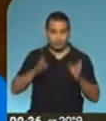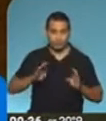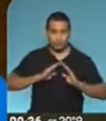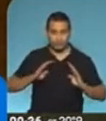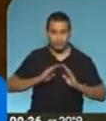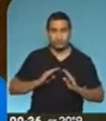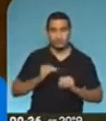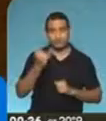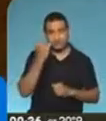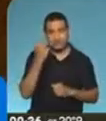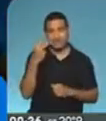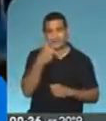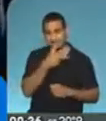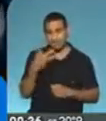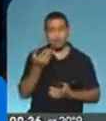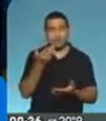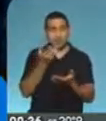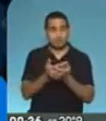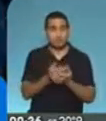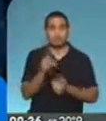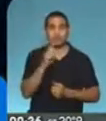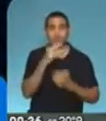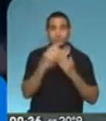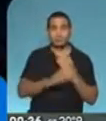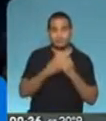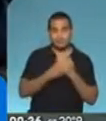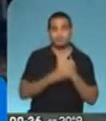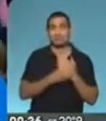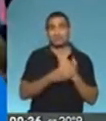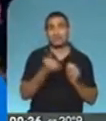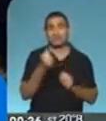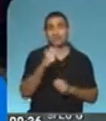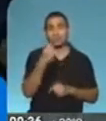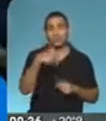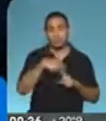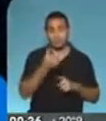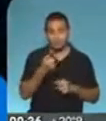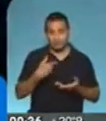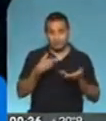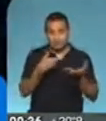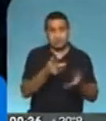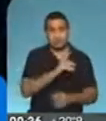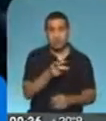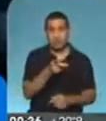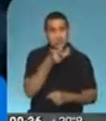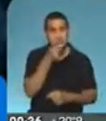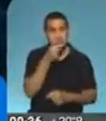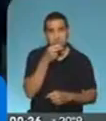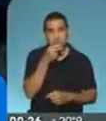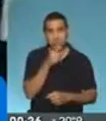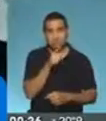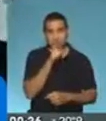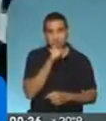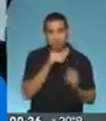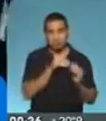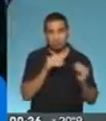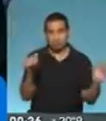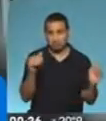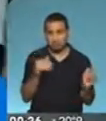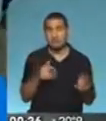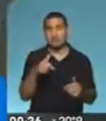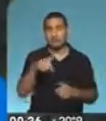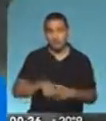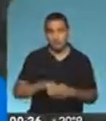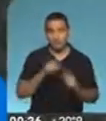Soledad Acuña nos atienda y no lo hemos conseguido, solo hemos recibido silencio. Por eso en el día de hoy estamos haciendo una marcha